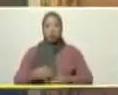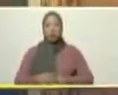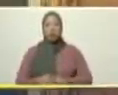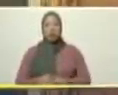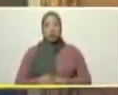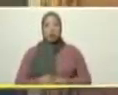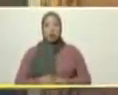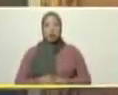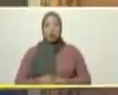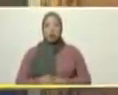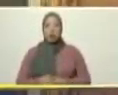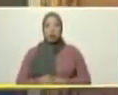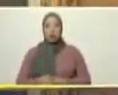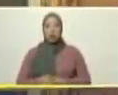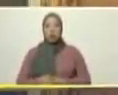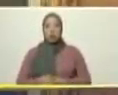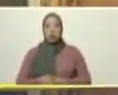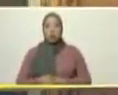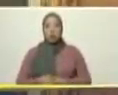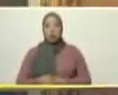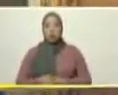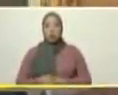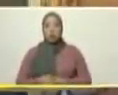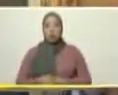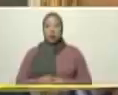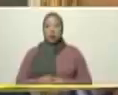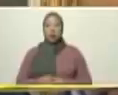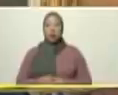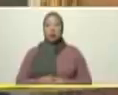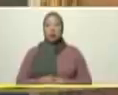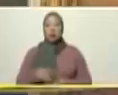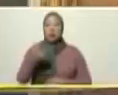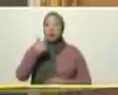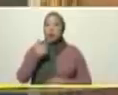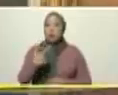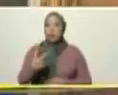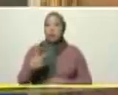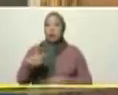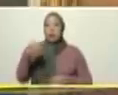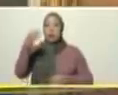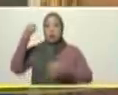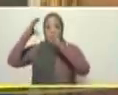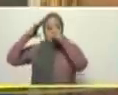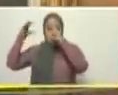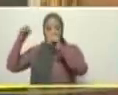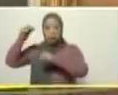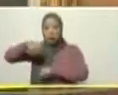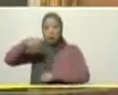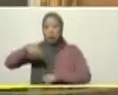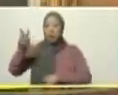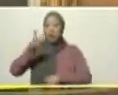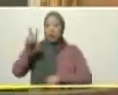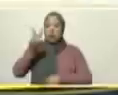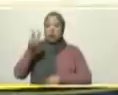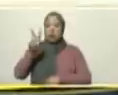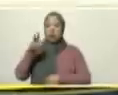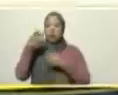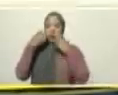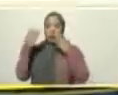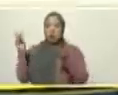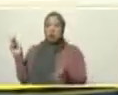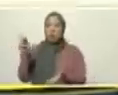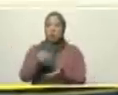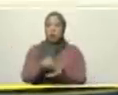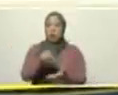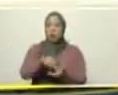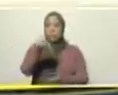muy contundentes. Quiero agradecer al canciller de la República Bolivariana de Venezuela, Félix Plasencia,